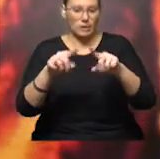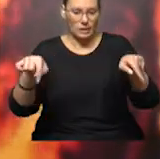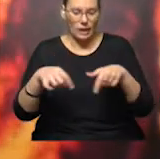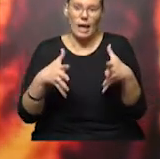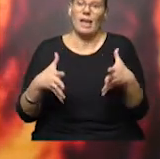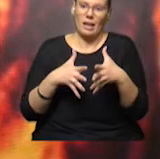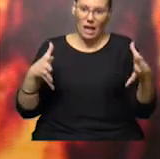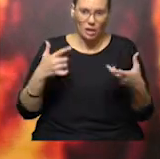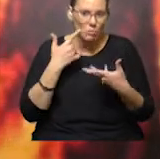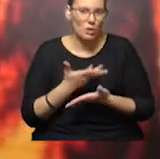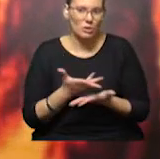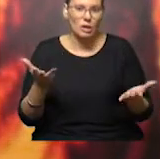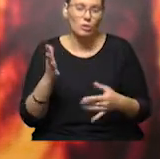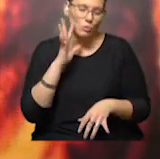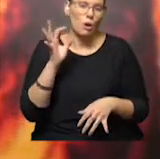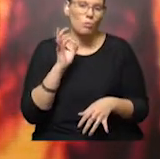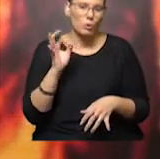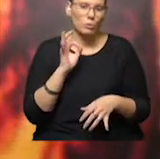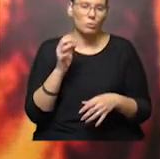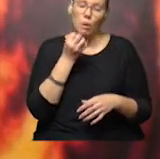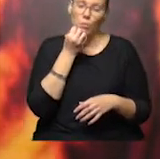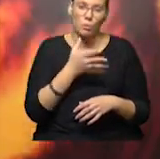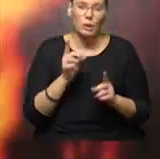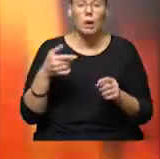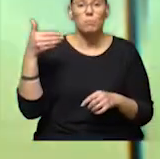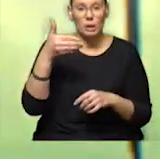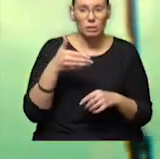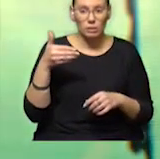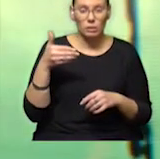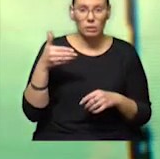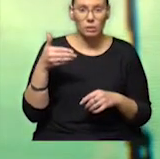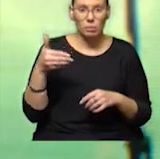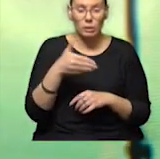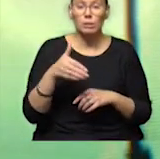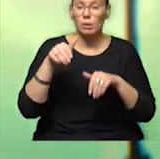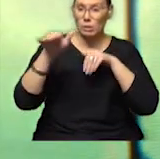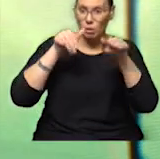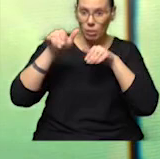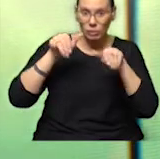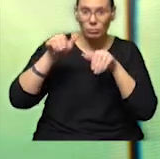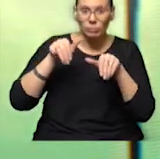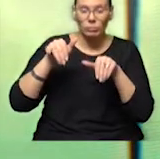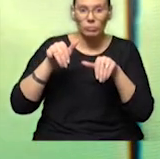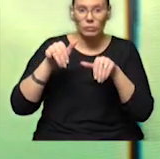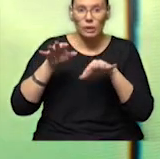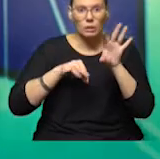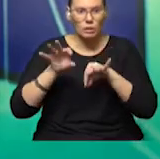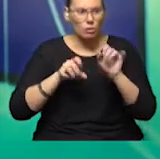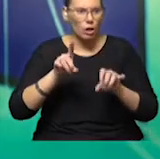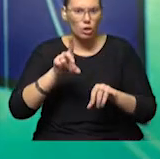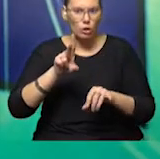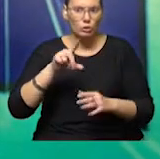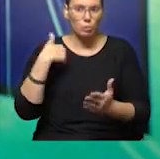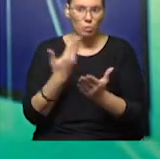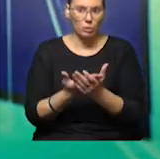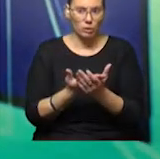un rato. Y es una oportunidad grandiosa. Participamos, de hecho, de un llamado, uh-huh, y salieron 12 propuestas